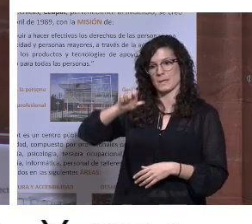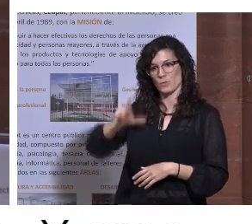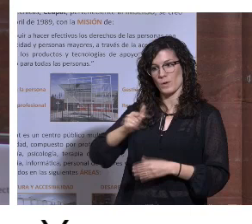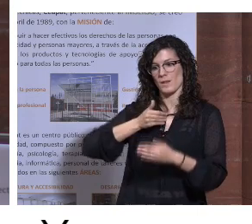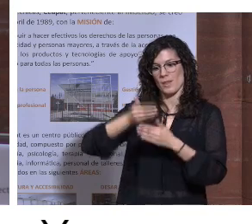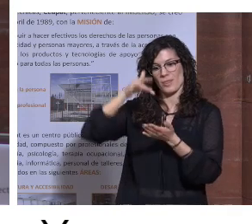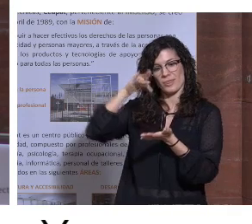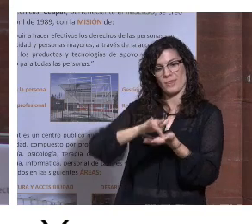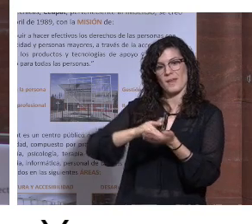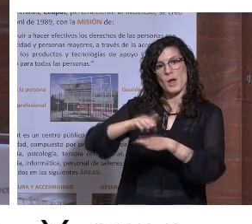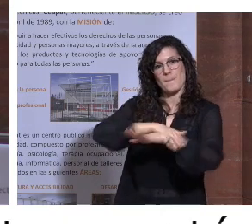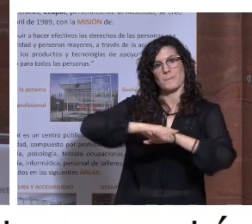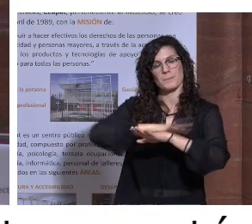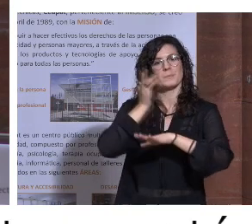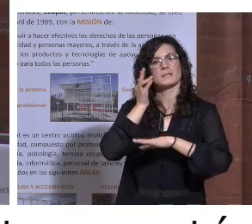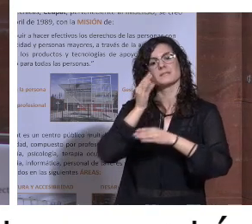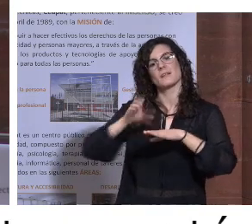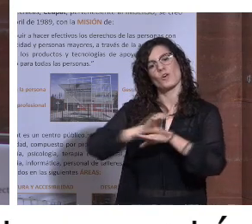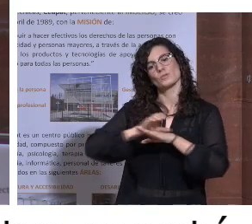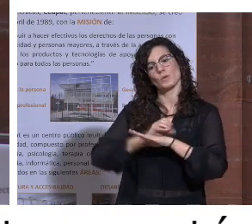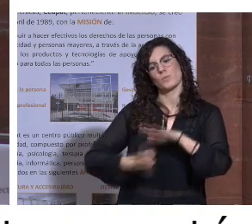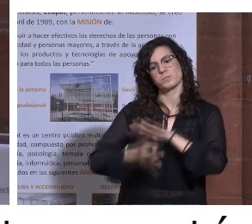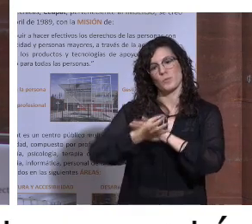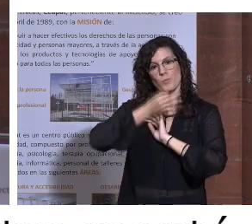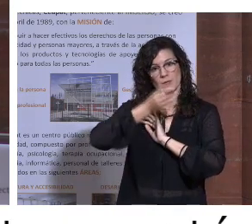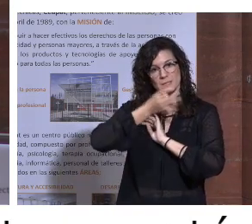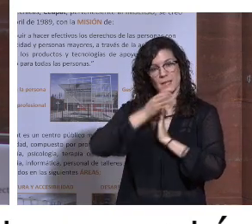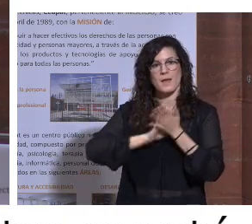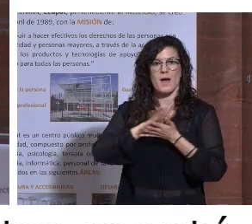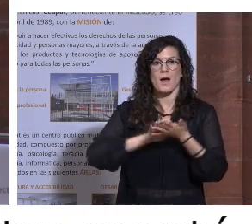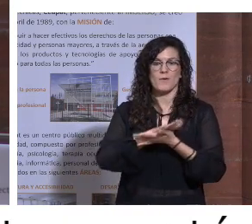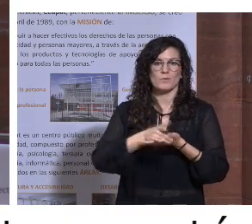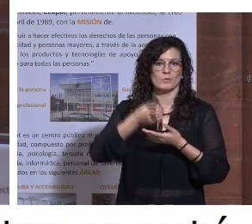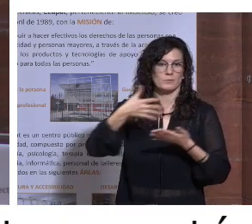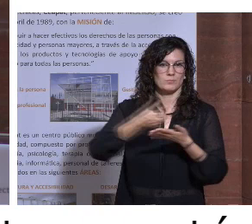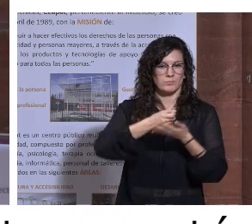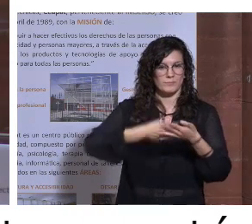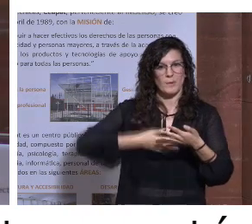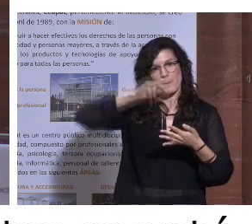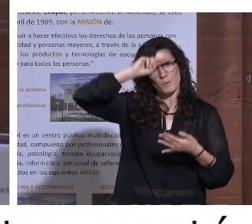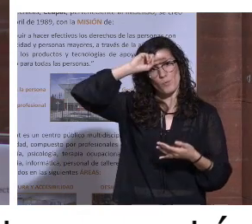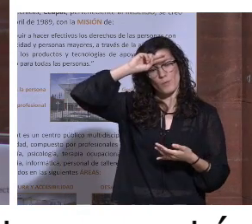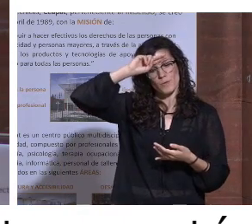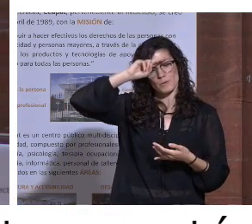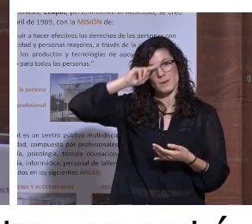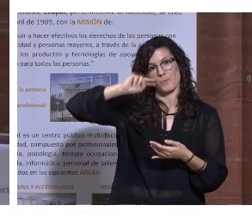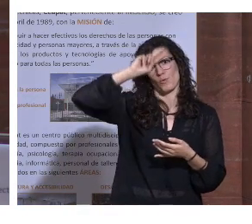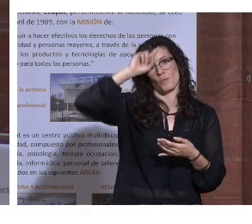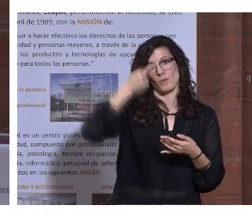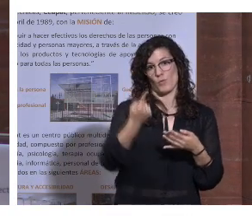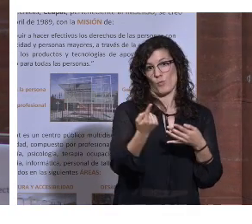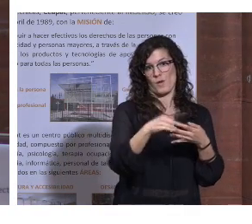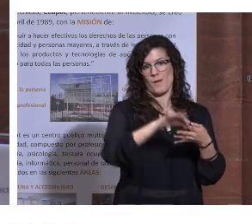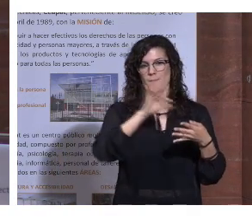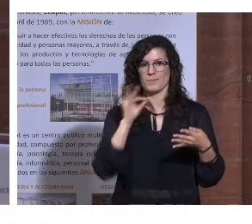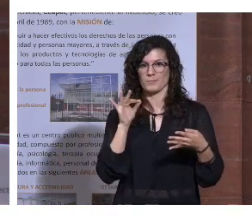montó el Consejo por la tarde, habló de sus grandes preocupaciones. Y una de ellas, Manuel me dice si no estoy ya